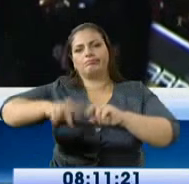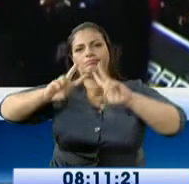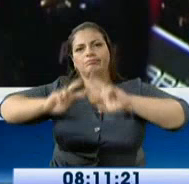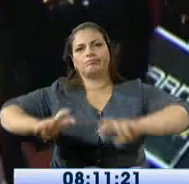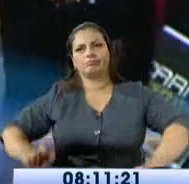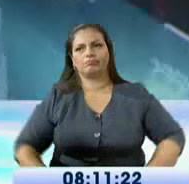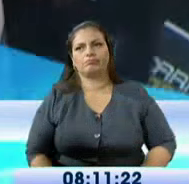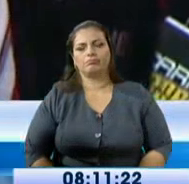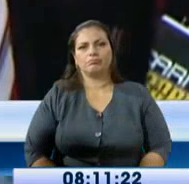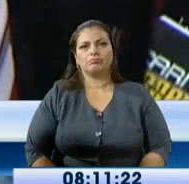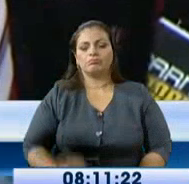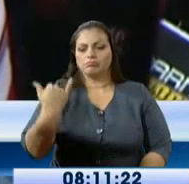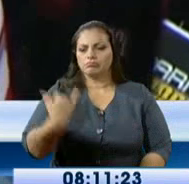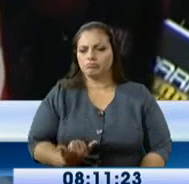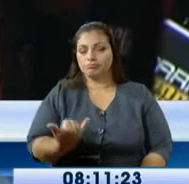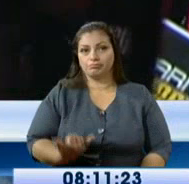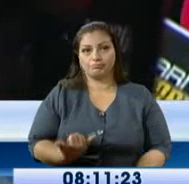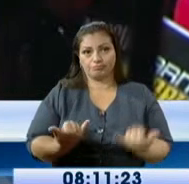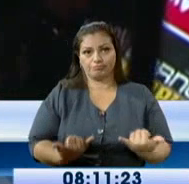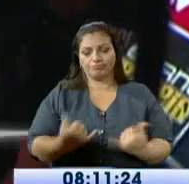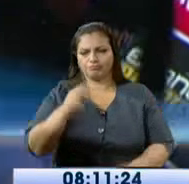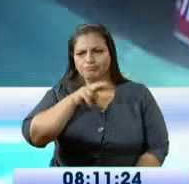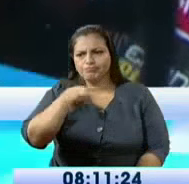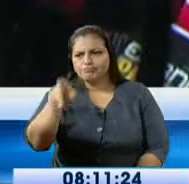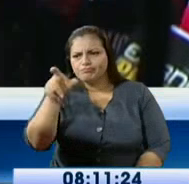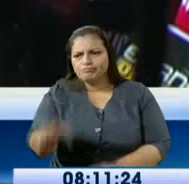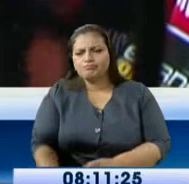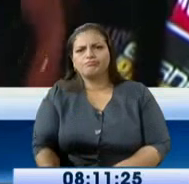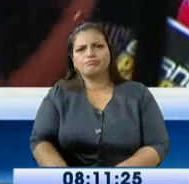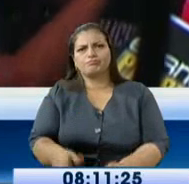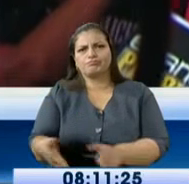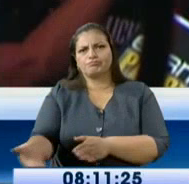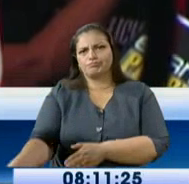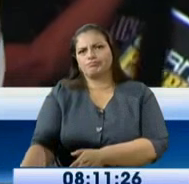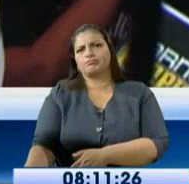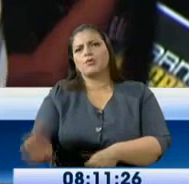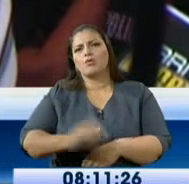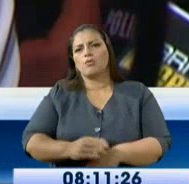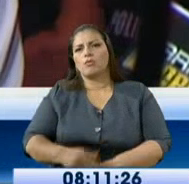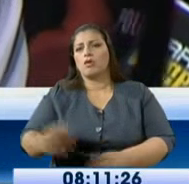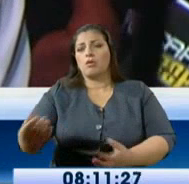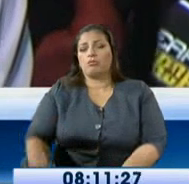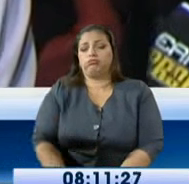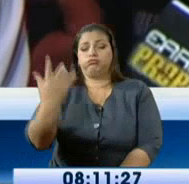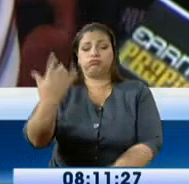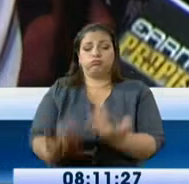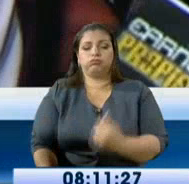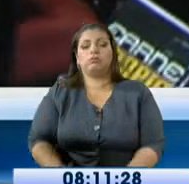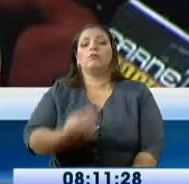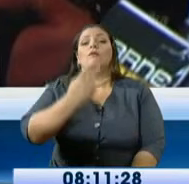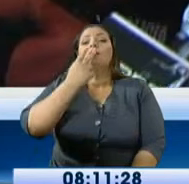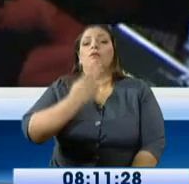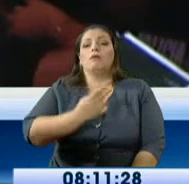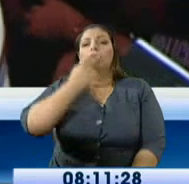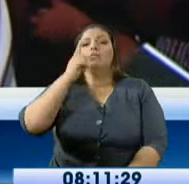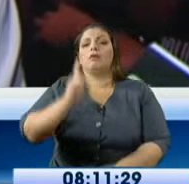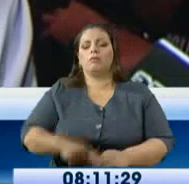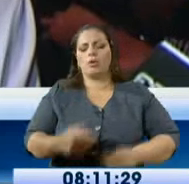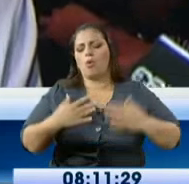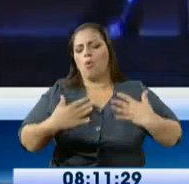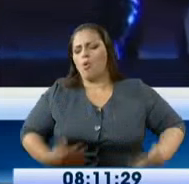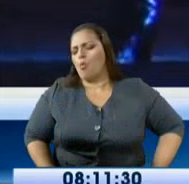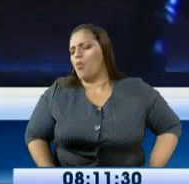fallecida por inhalación de humo y unas partes del cuerpo está también, sufre quemaduras graves. Ha